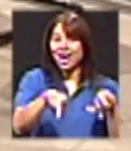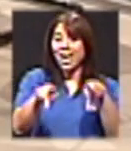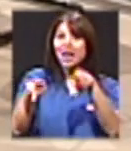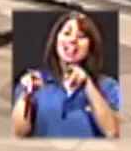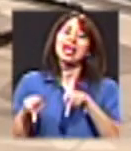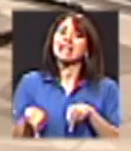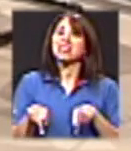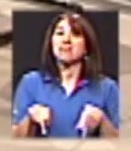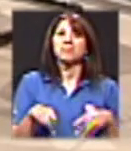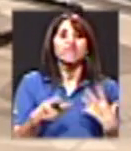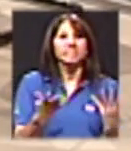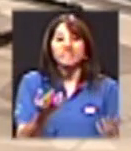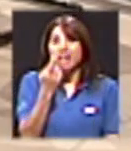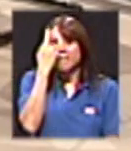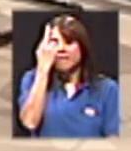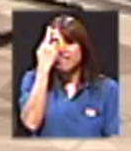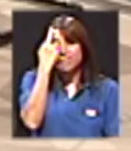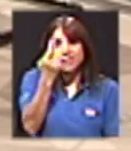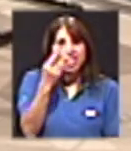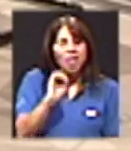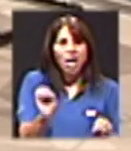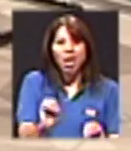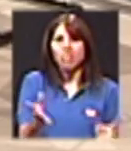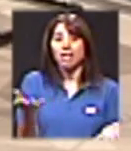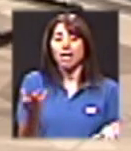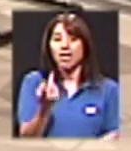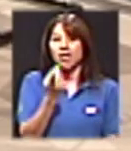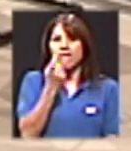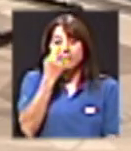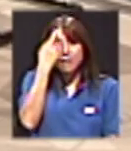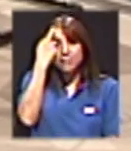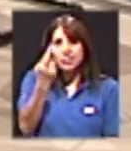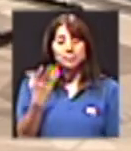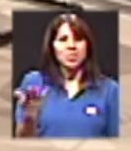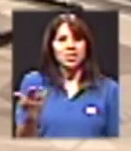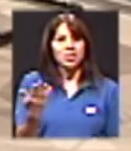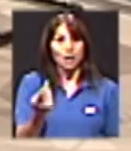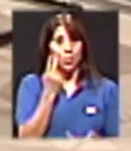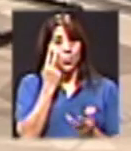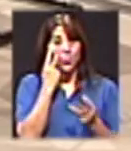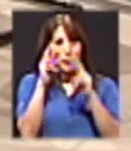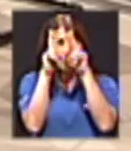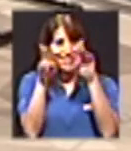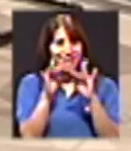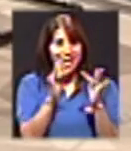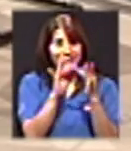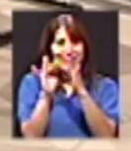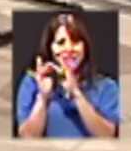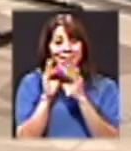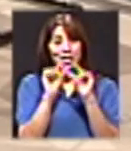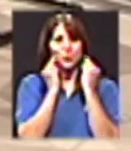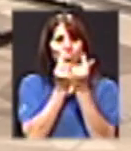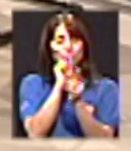un irrespeto y una falta de... sobre todo en redes sociales, como con una falta de